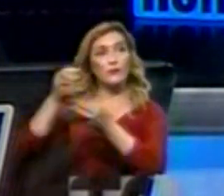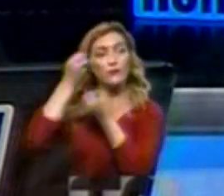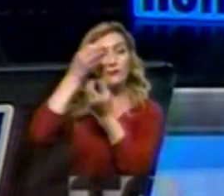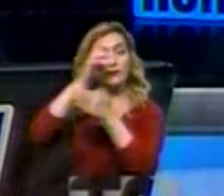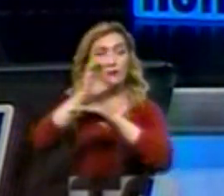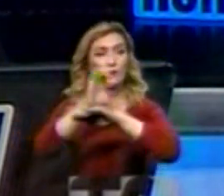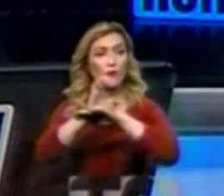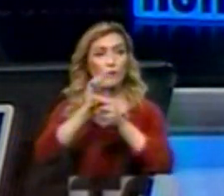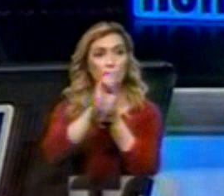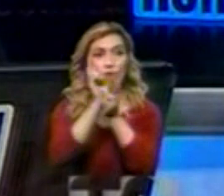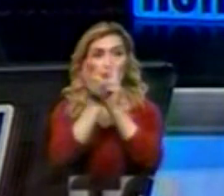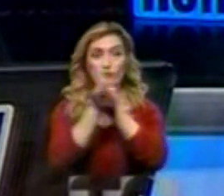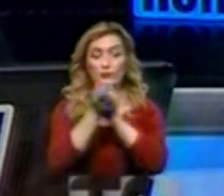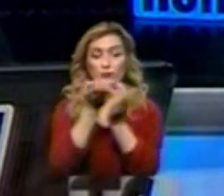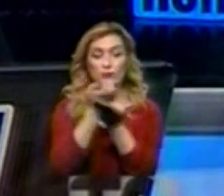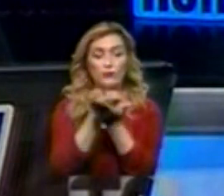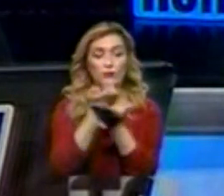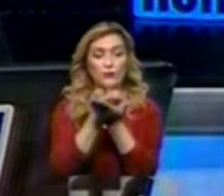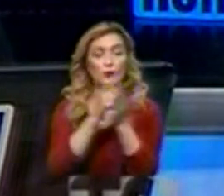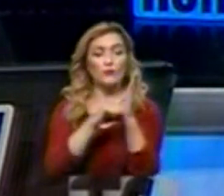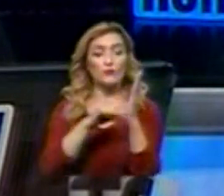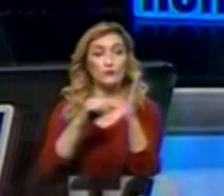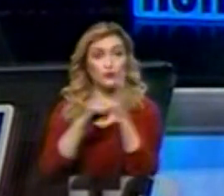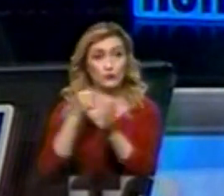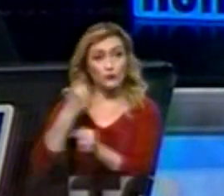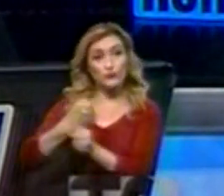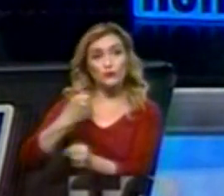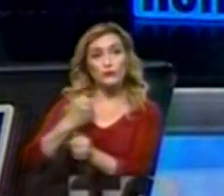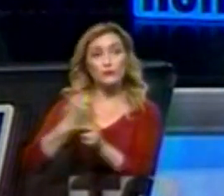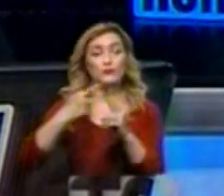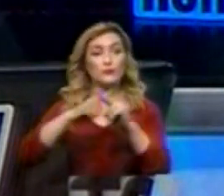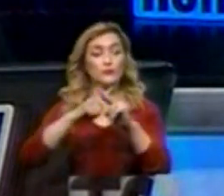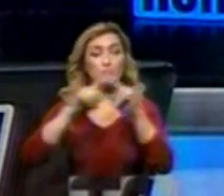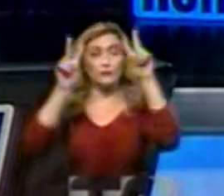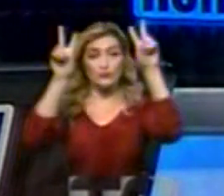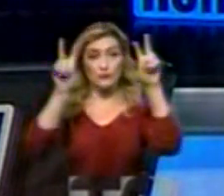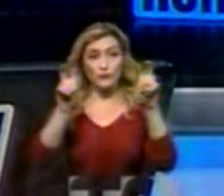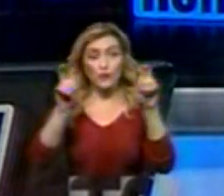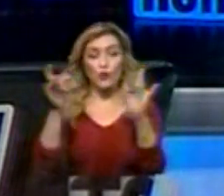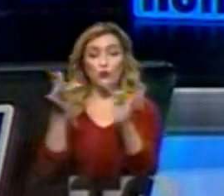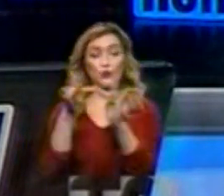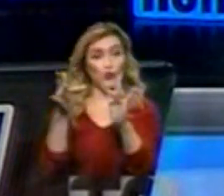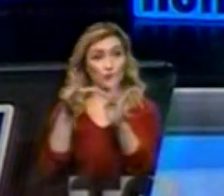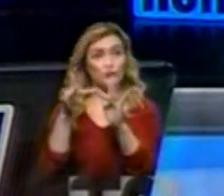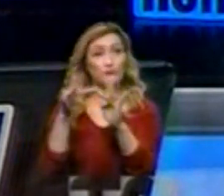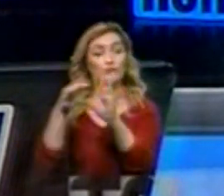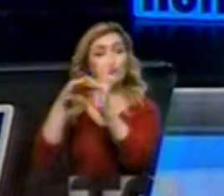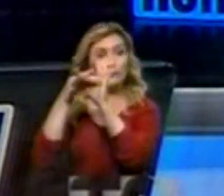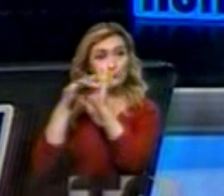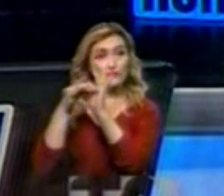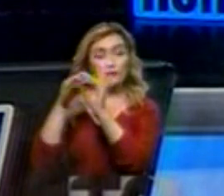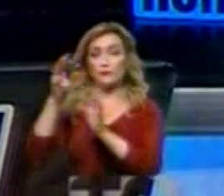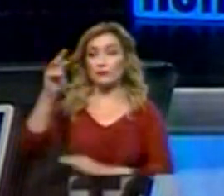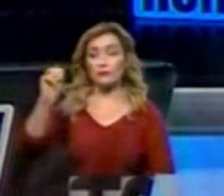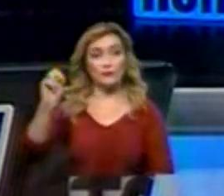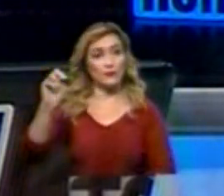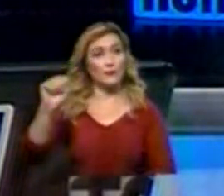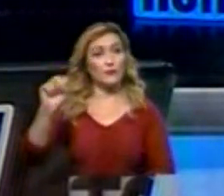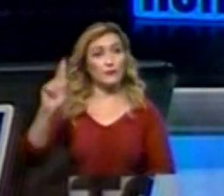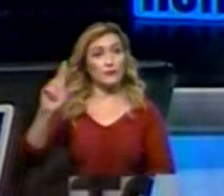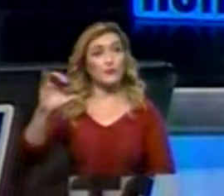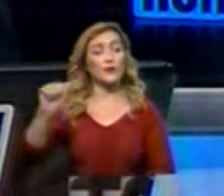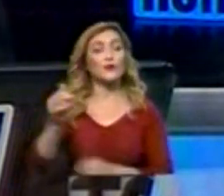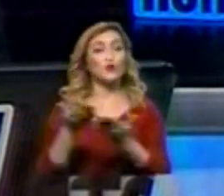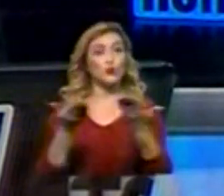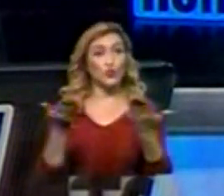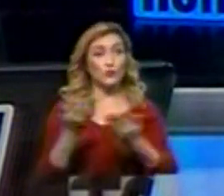económicas, tributarias y laborales. Empezamos con ese tema y para que nos amplíe la información, hacemos contacto con María Gracia Acosta, quien hoy nos acompaña desde